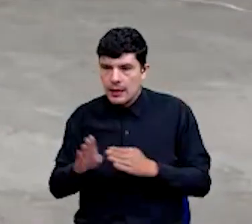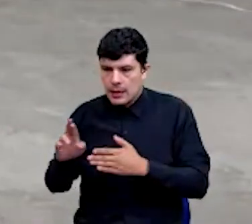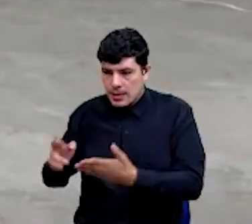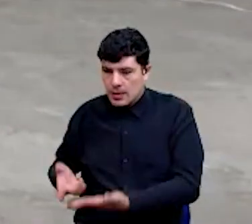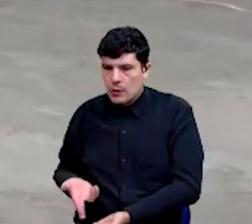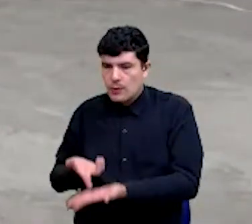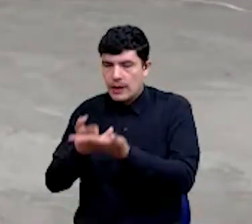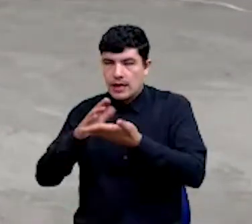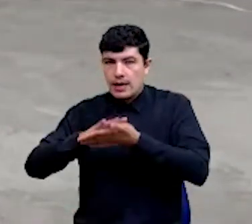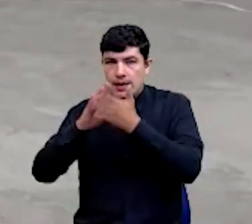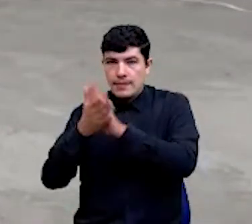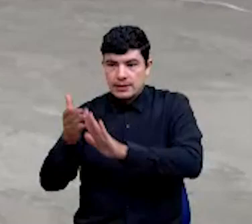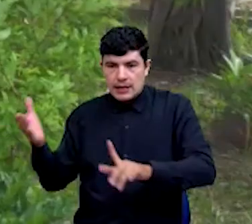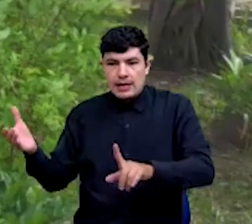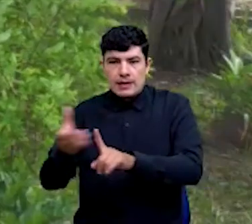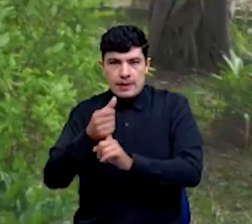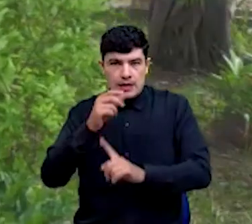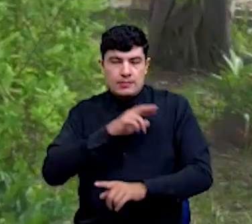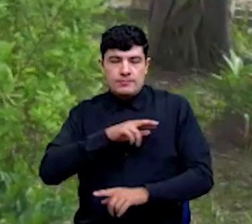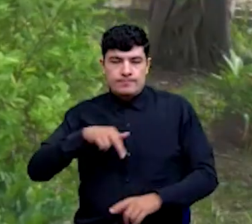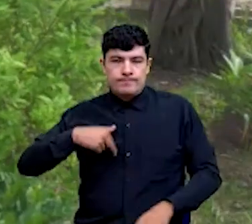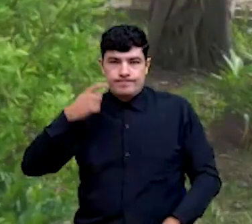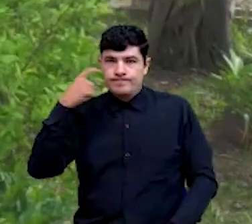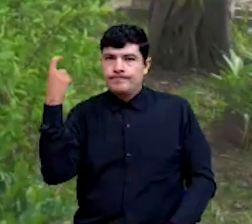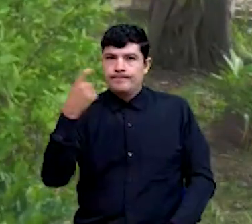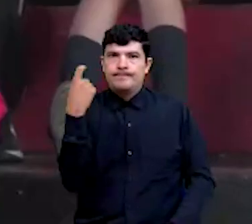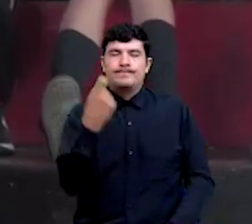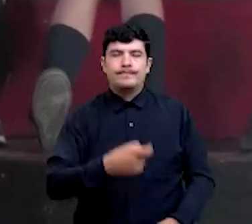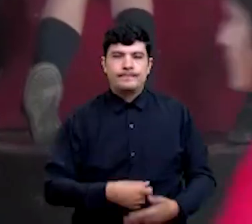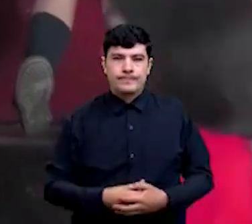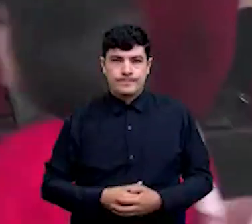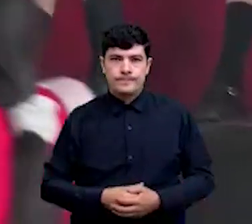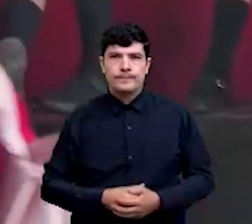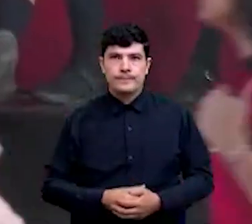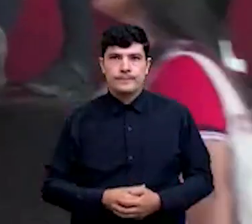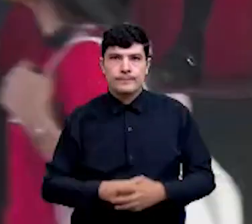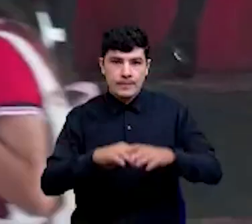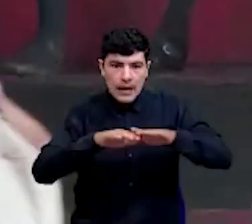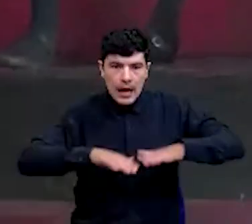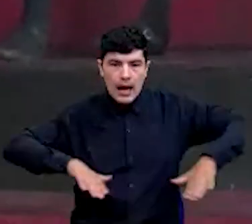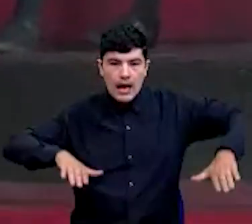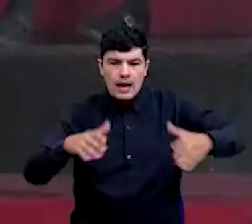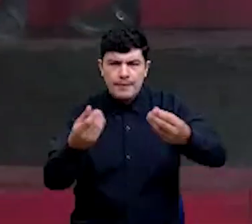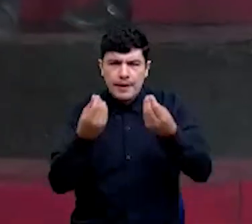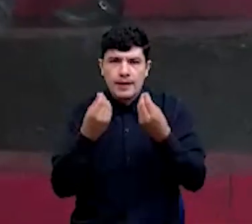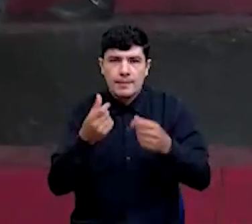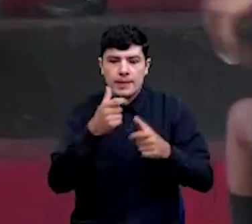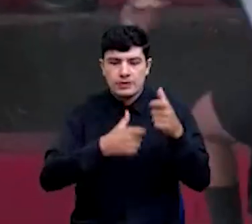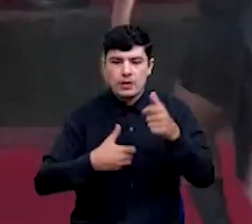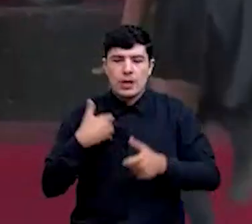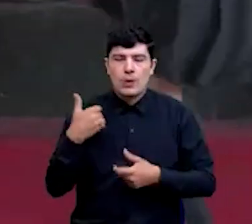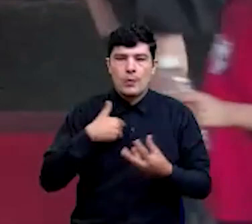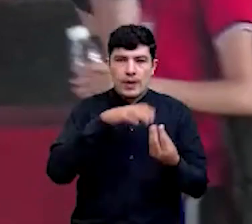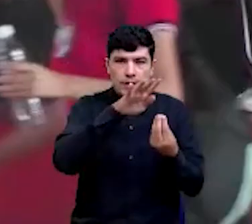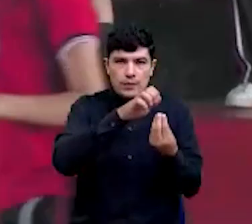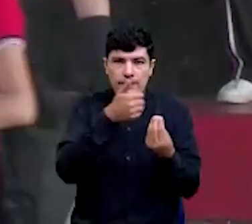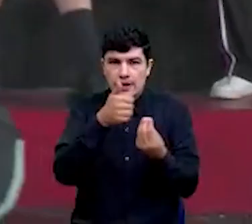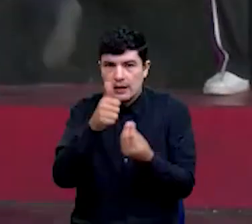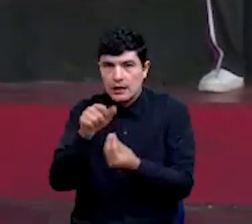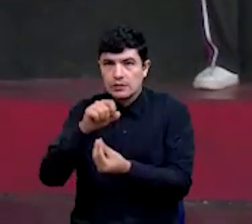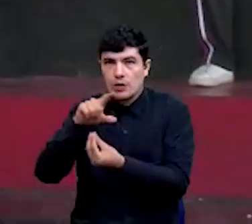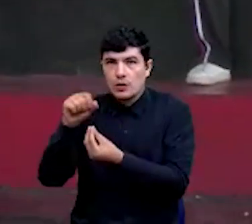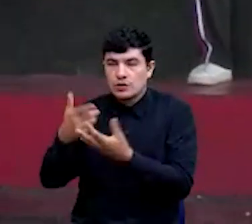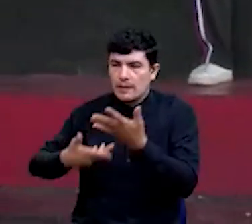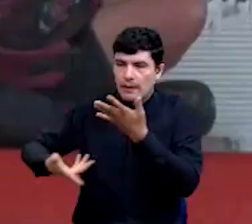de la paz, que es lo que tanto buscamos. Este se ha convertido en un espacio para que jóvenes de los grados novenos, 10